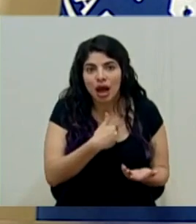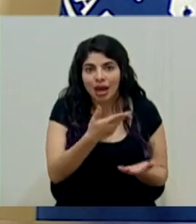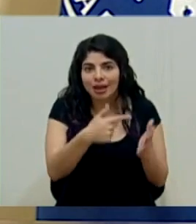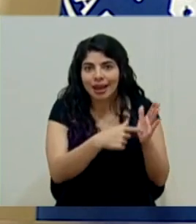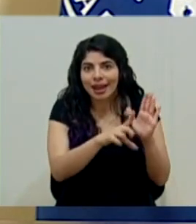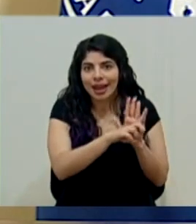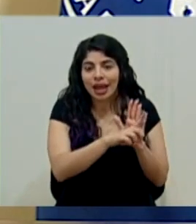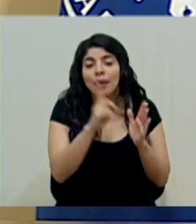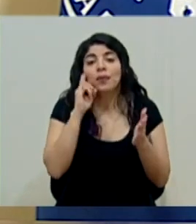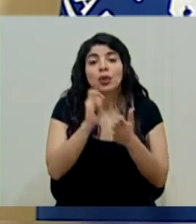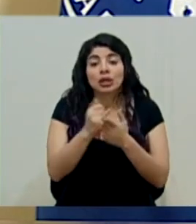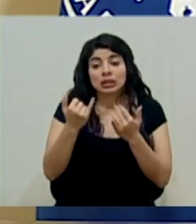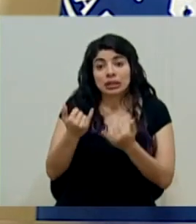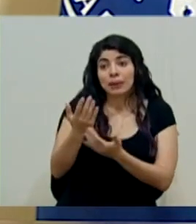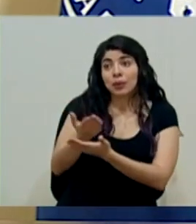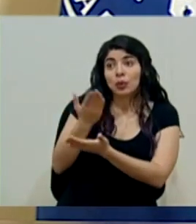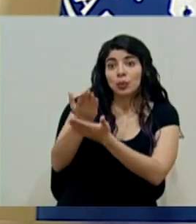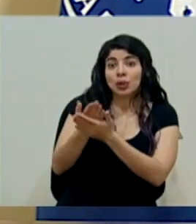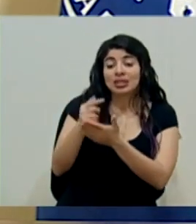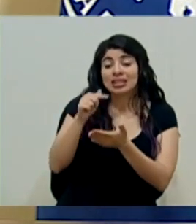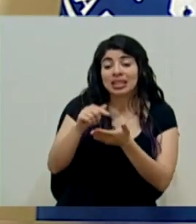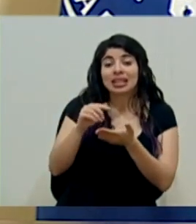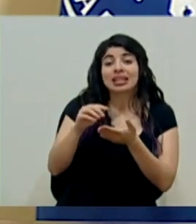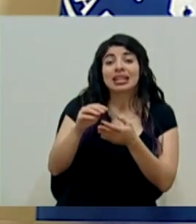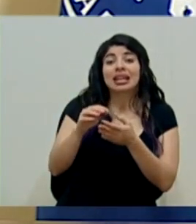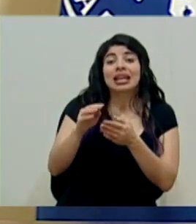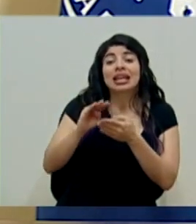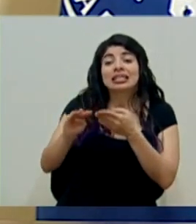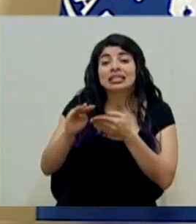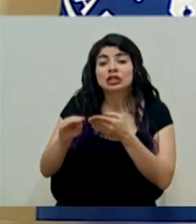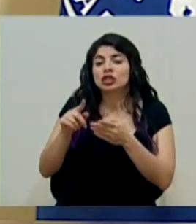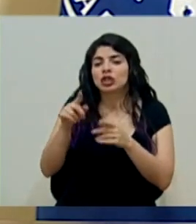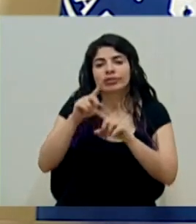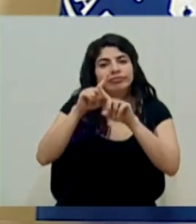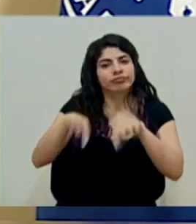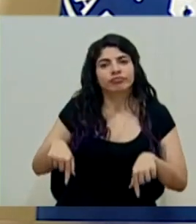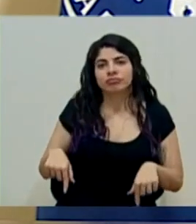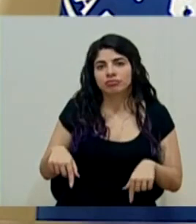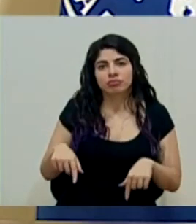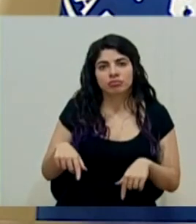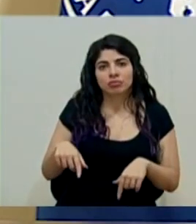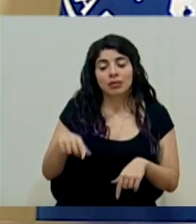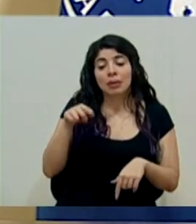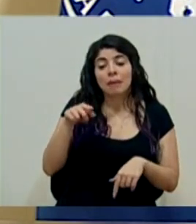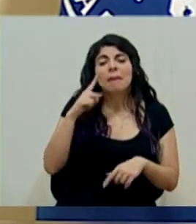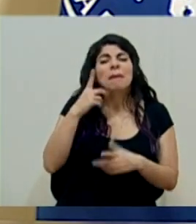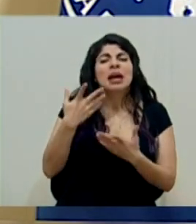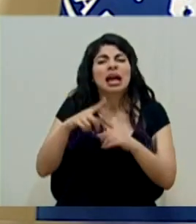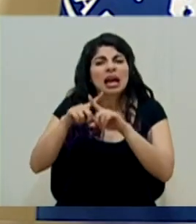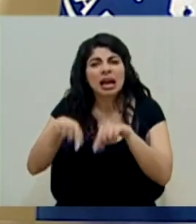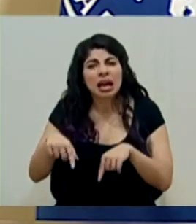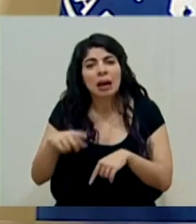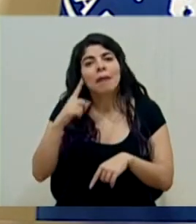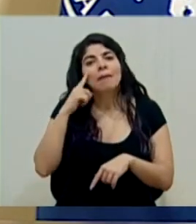propuesta hemos planteado la eliminación de las exenciones como forma de